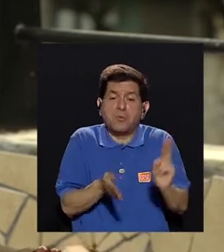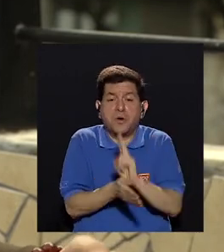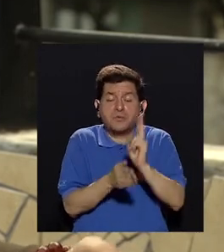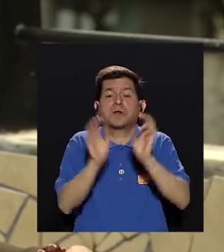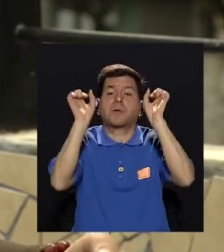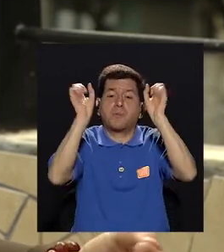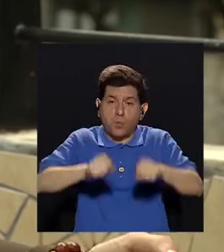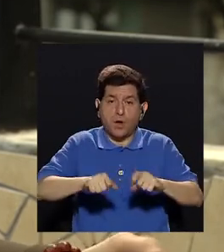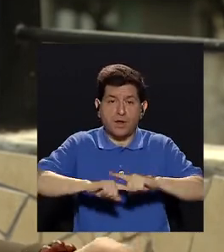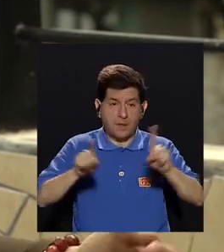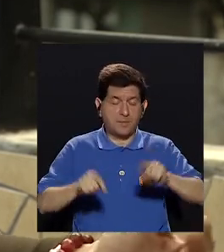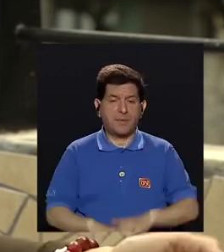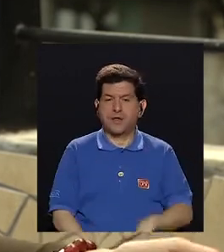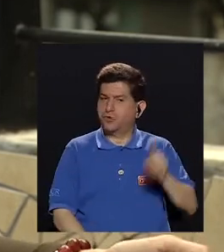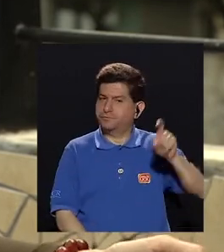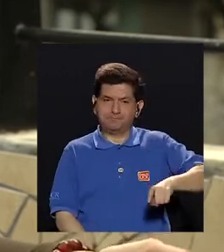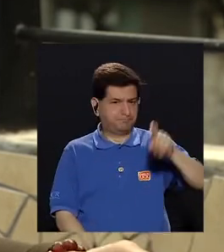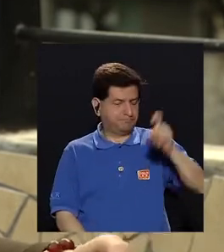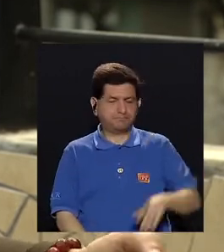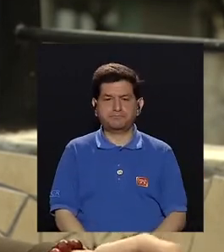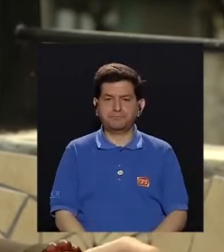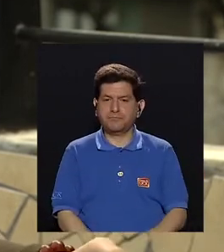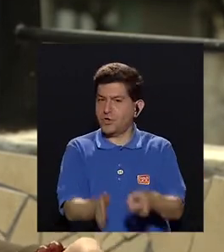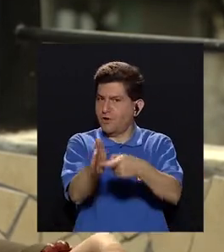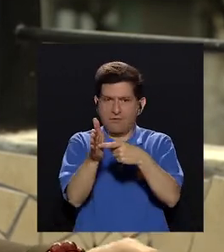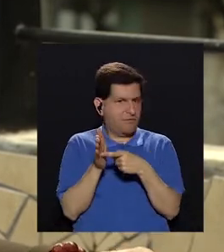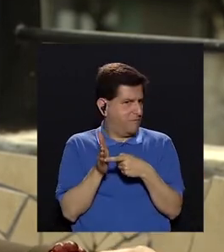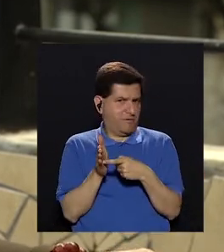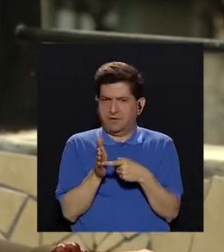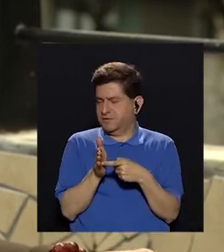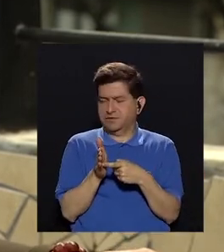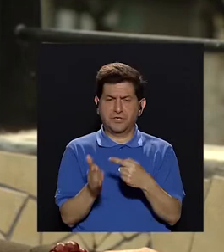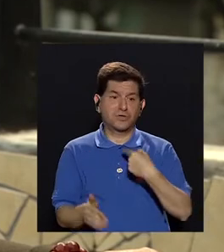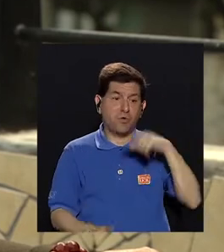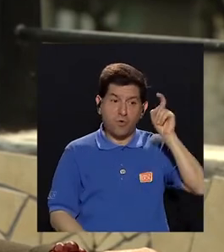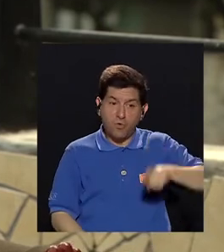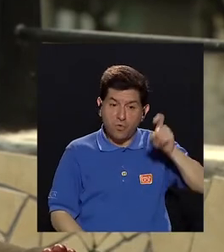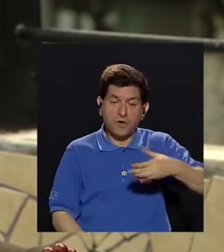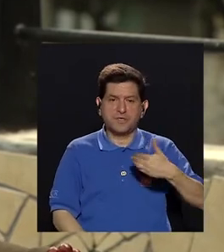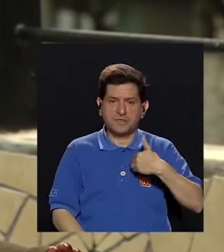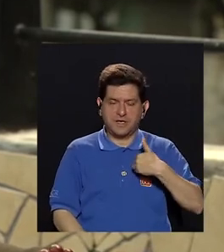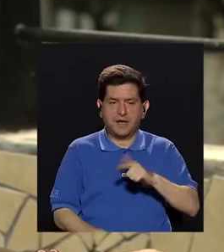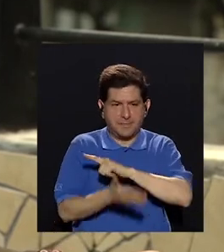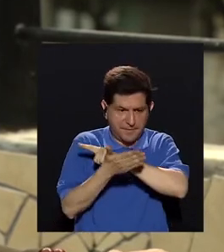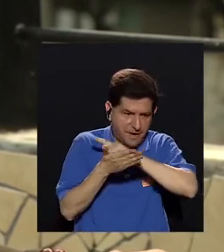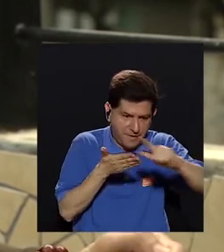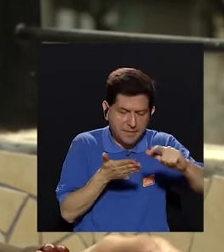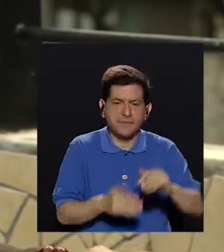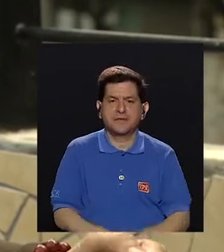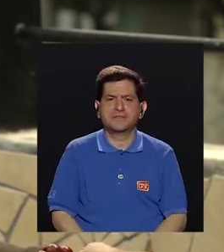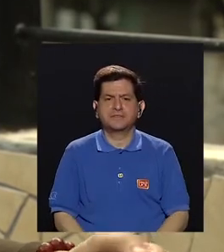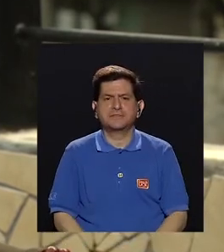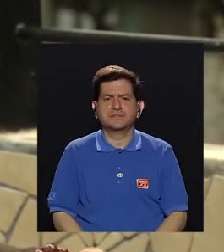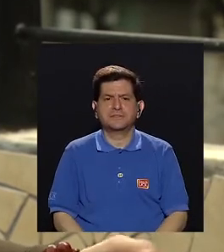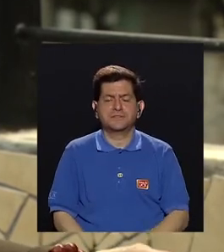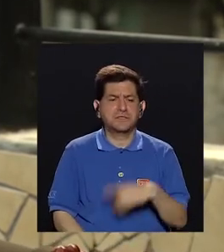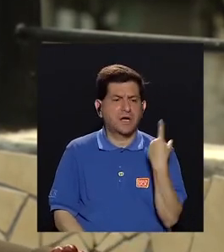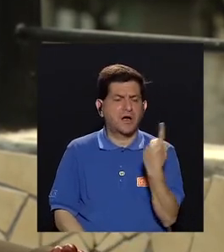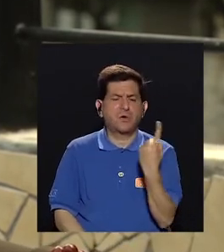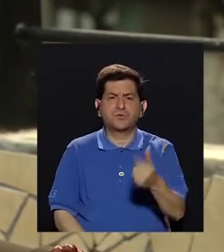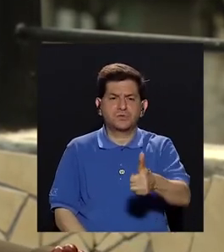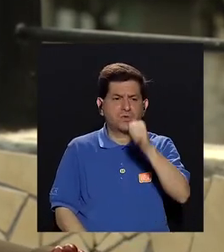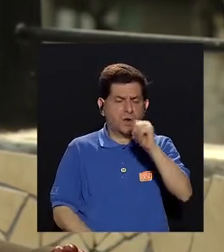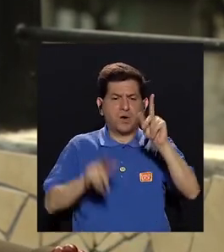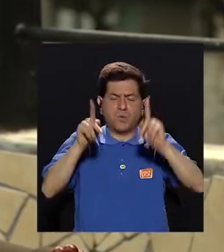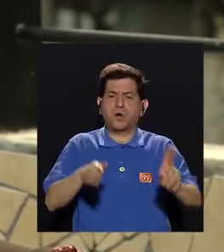que uno tenga que tener para la higiene. Como te decía, prácticamente que con solo agua que la paciente utilizara sería suficiente. Y sí debe haber una limpieza